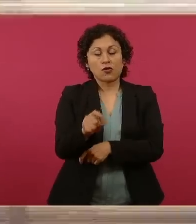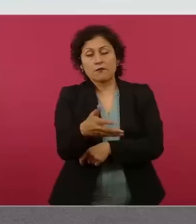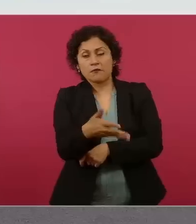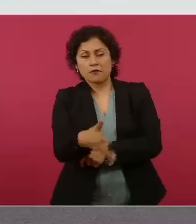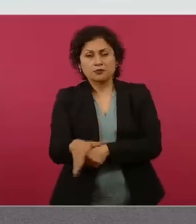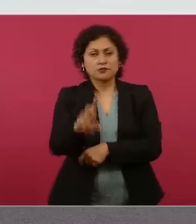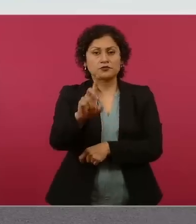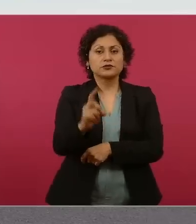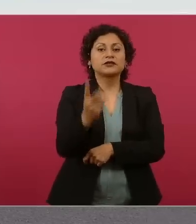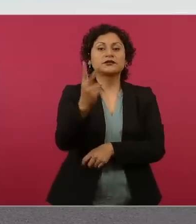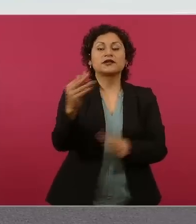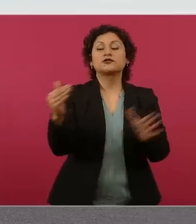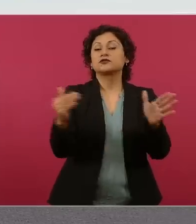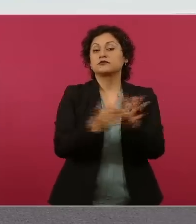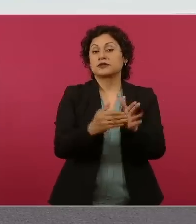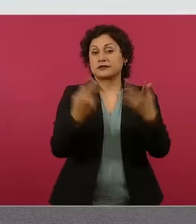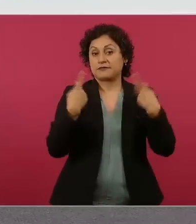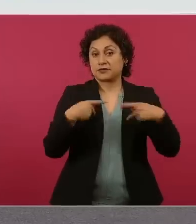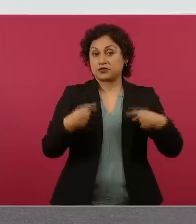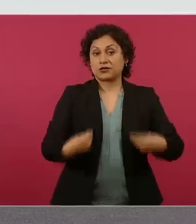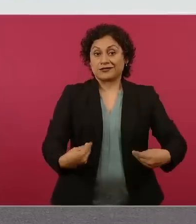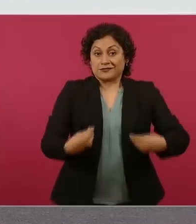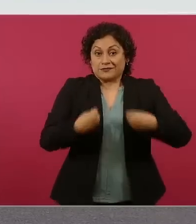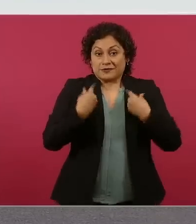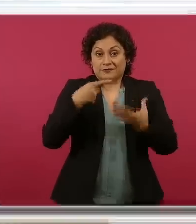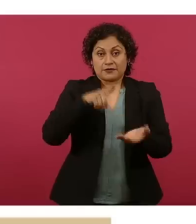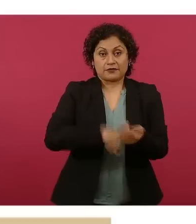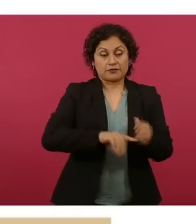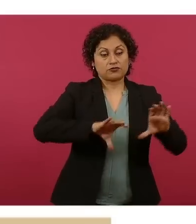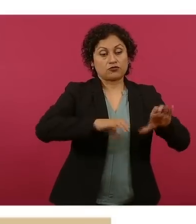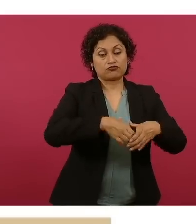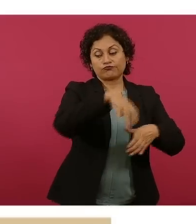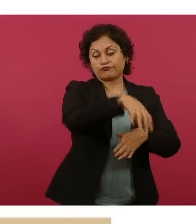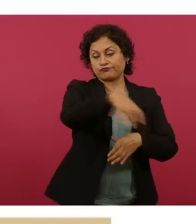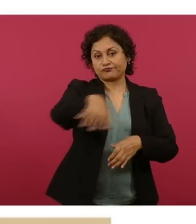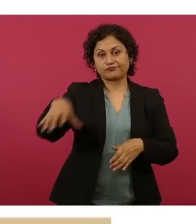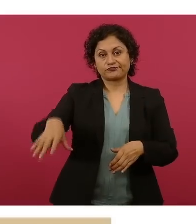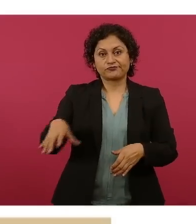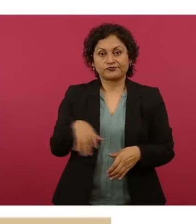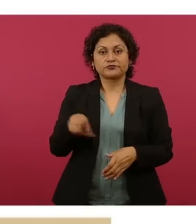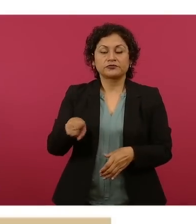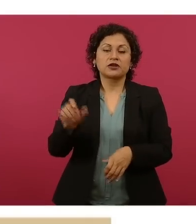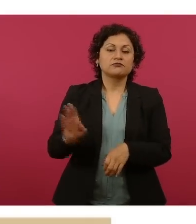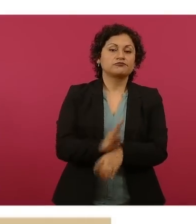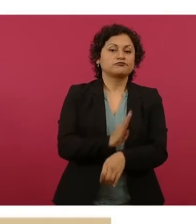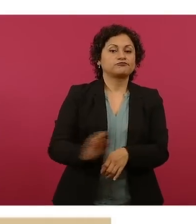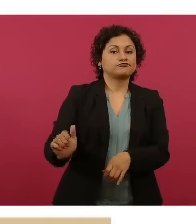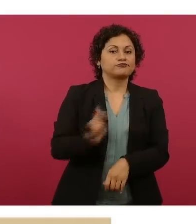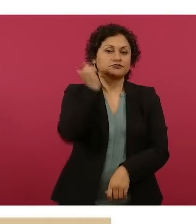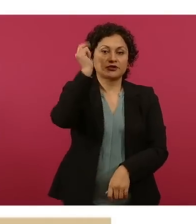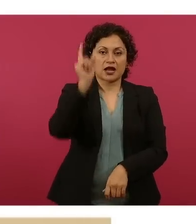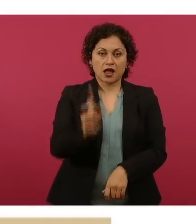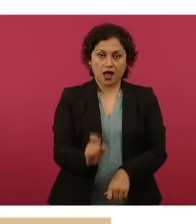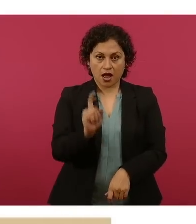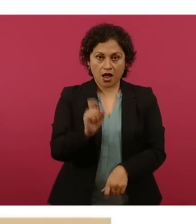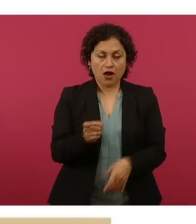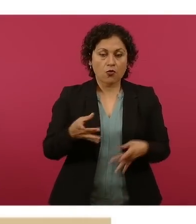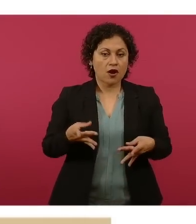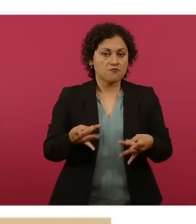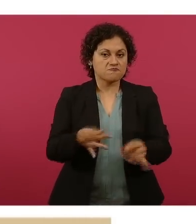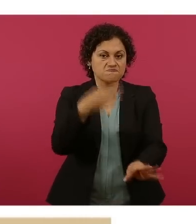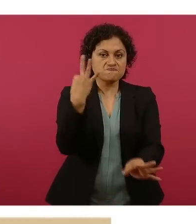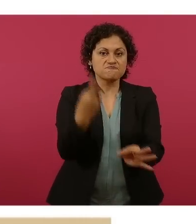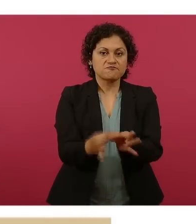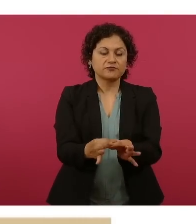de 32,000 habitantes que tomarán este líquido con calidad y